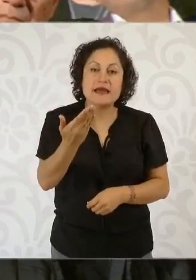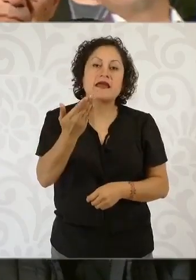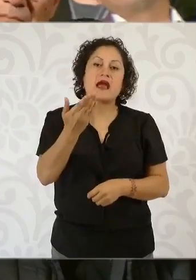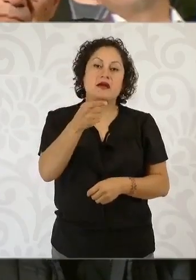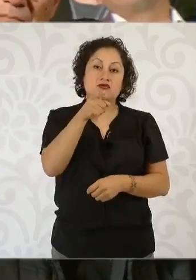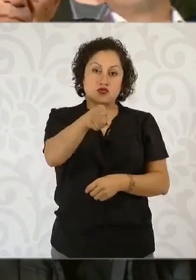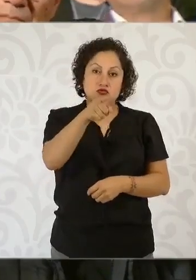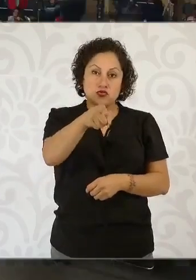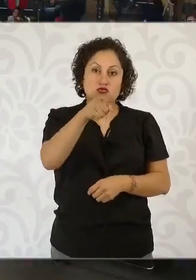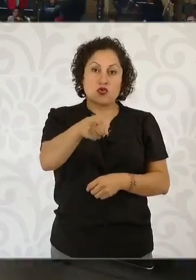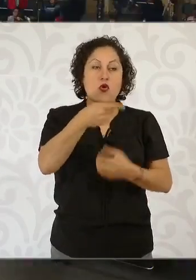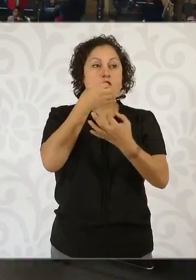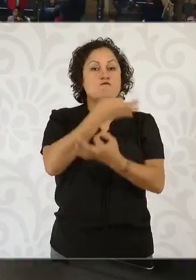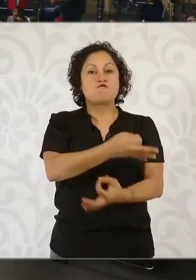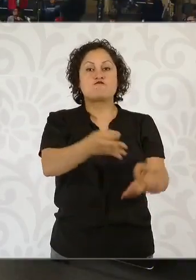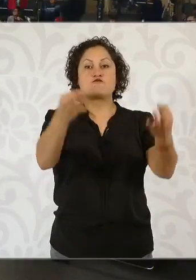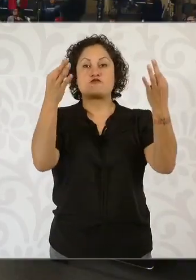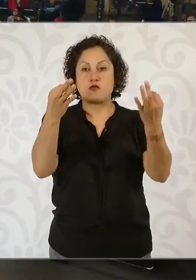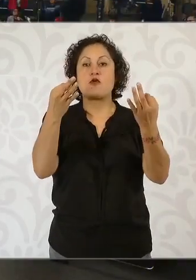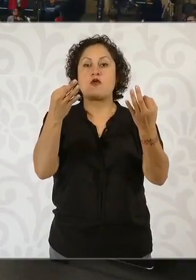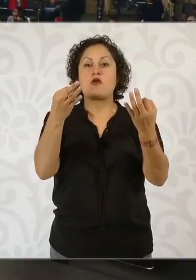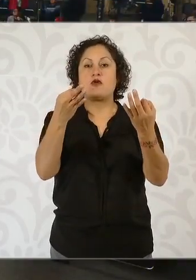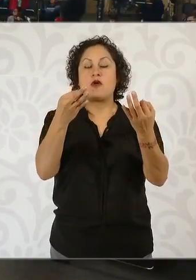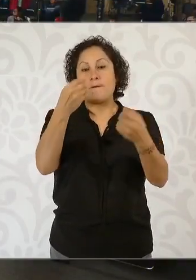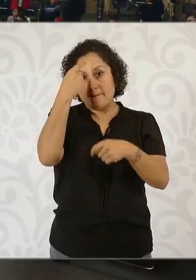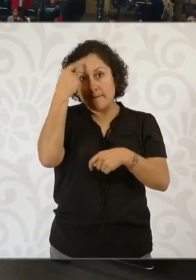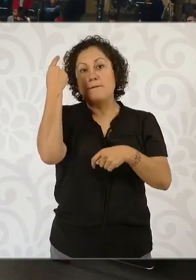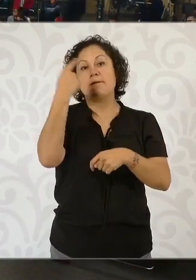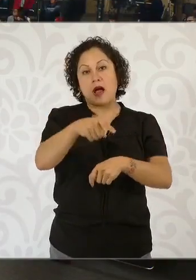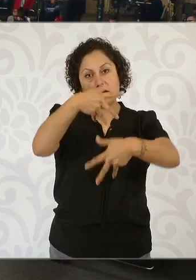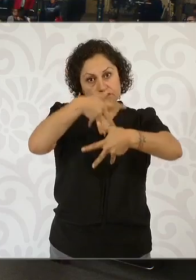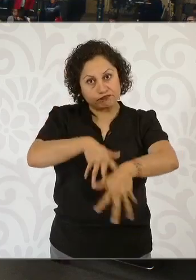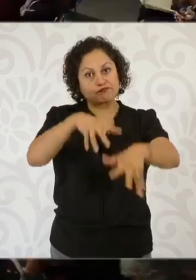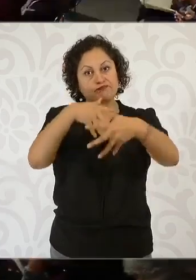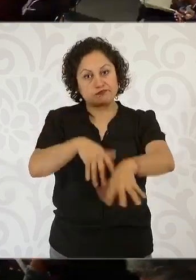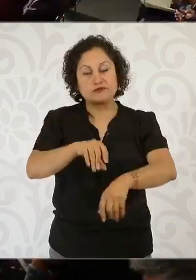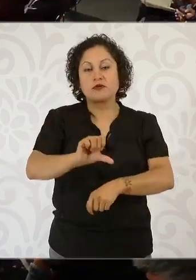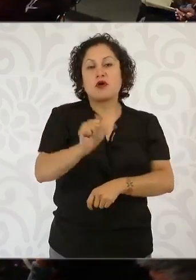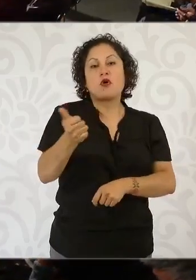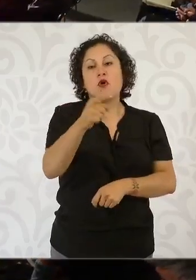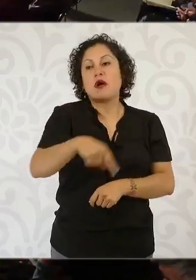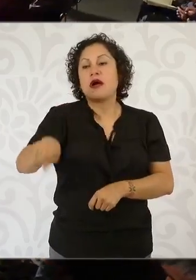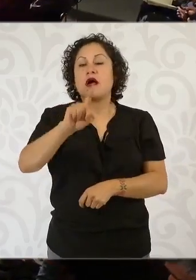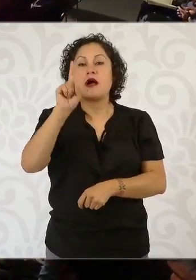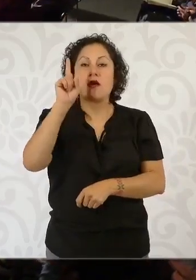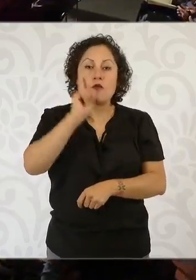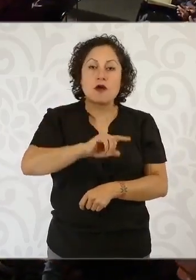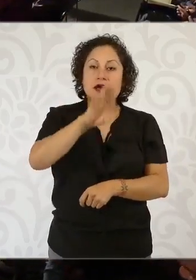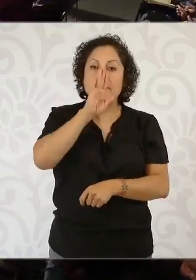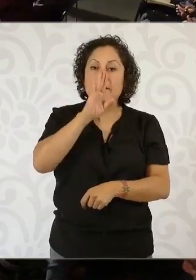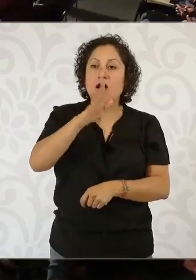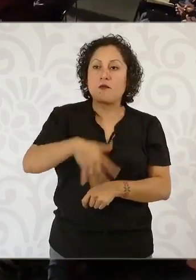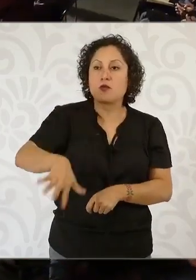discurso de usted ante la manifestación directo. Y también otra de las quejas de las madres buscadoras, como ya le mencionaba,